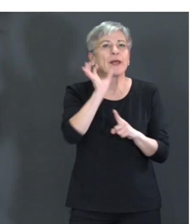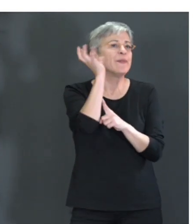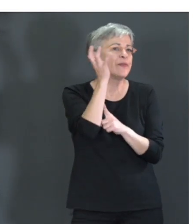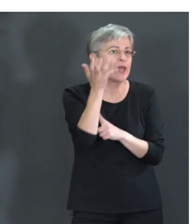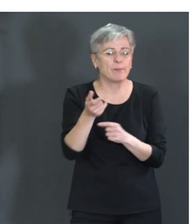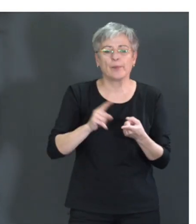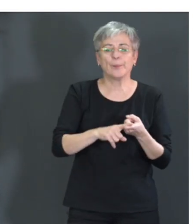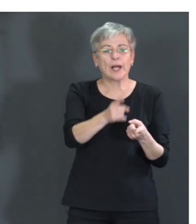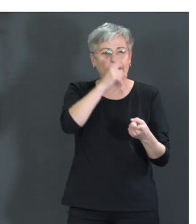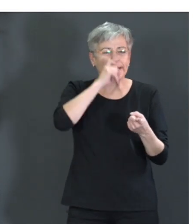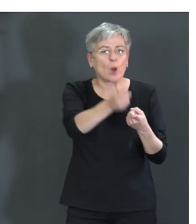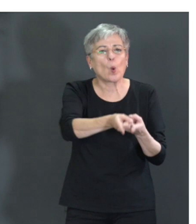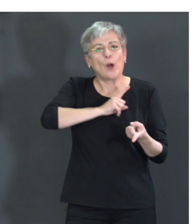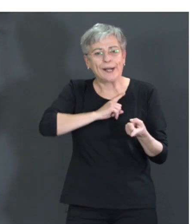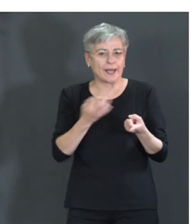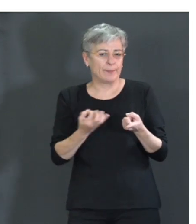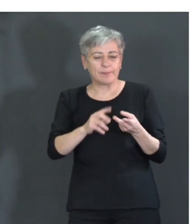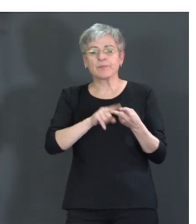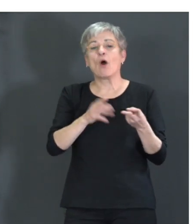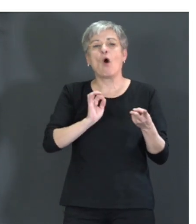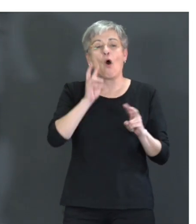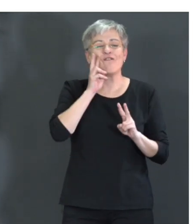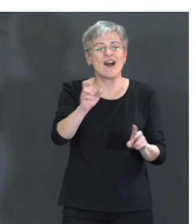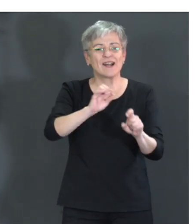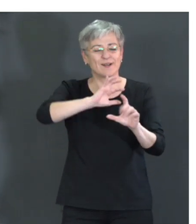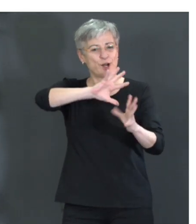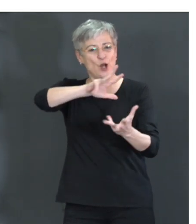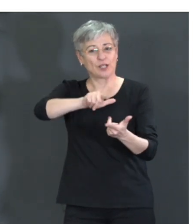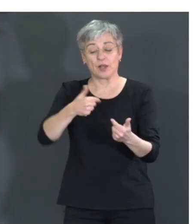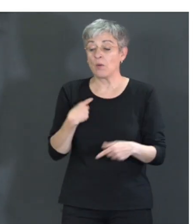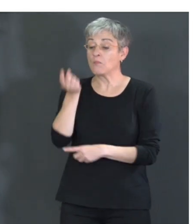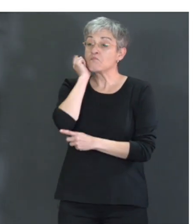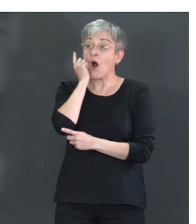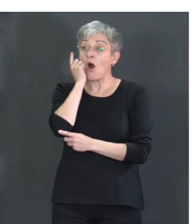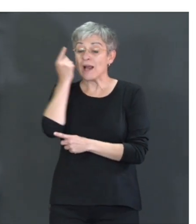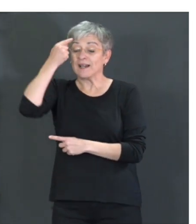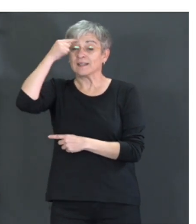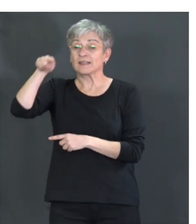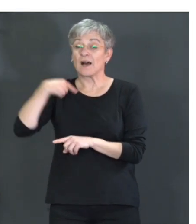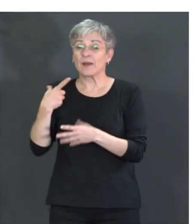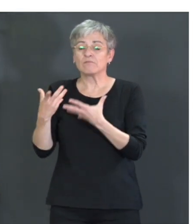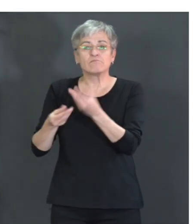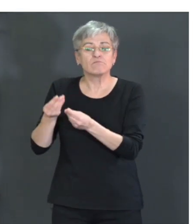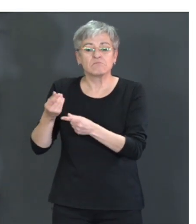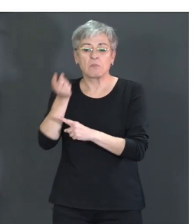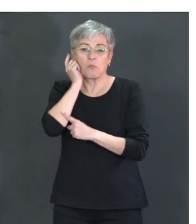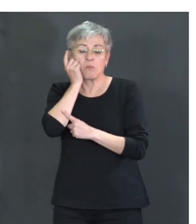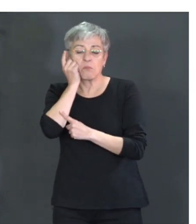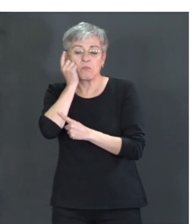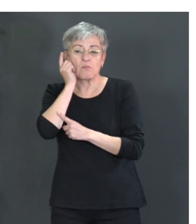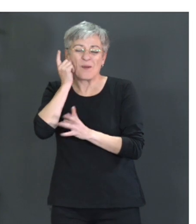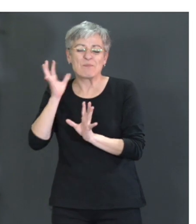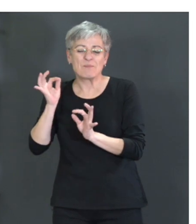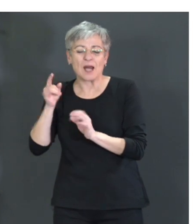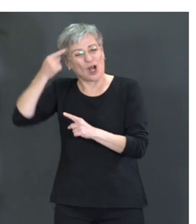un recordatorio, ver las noticias, pero claro, las personas que ya utilizaban el teléfono móvil, pues lo que le facilitaba es hacerlo de una forma más sencilla,